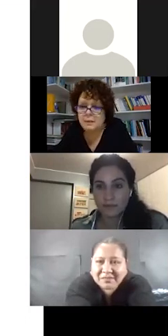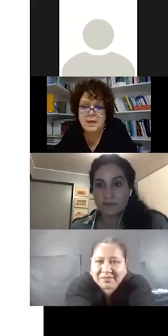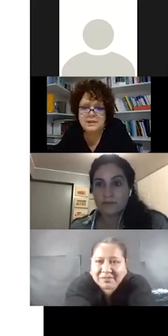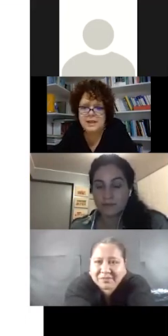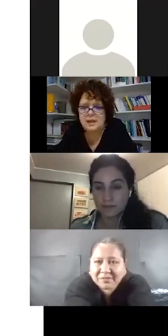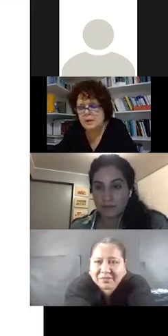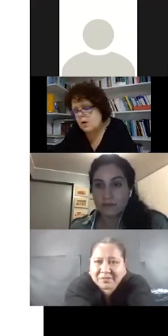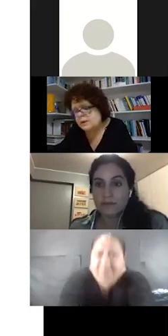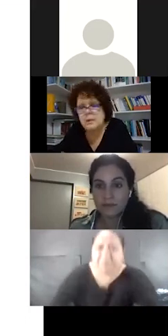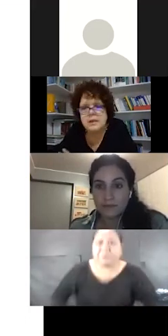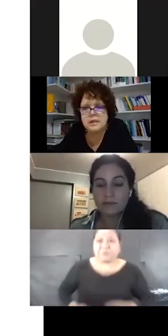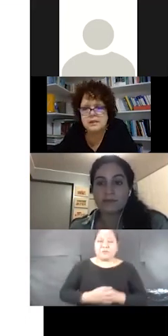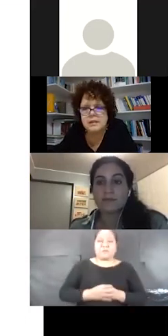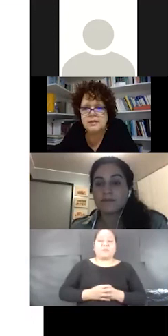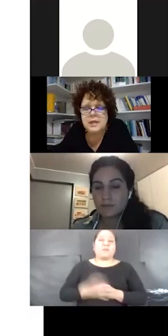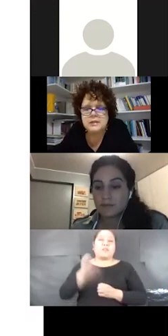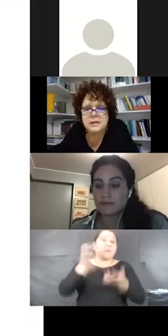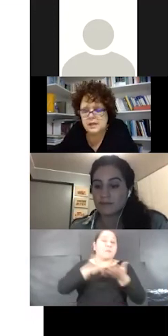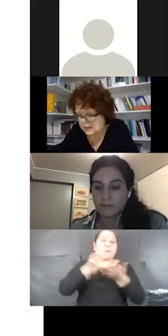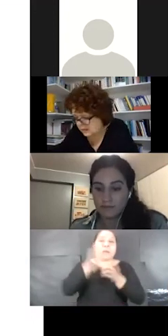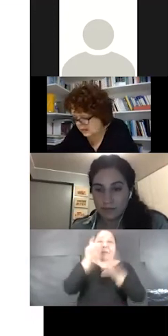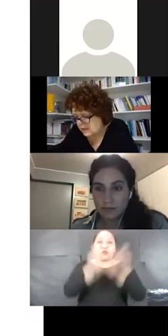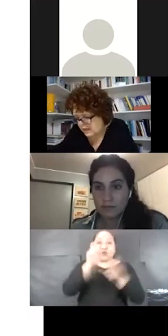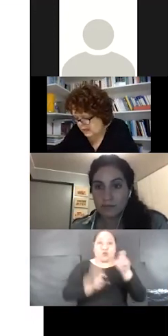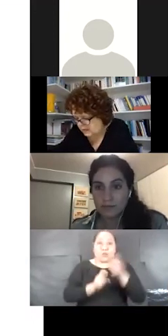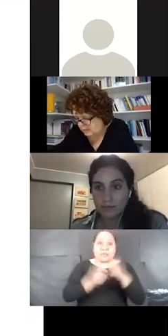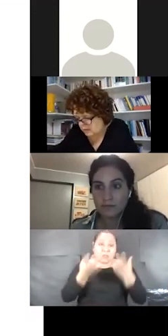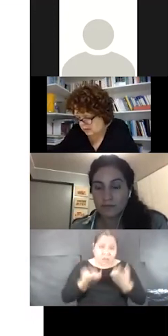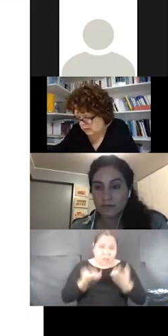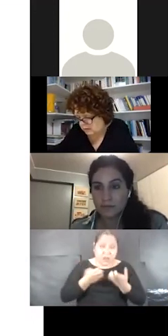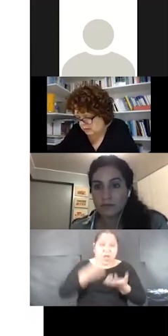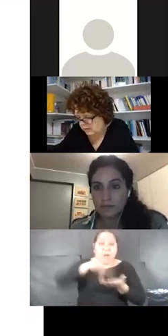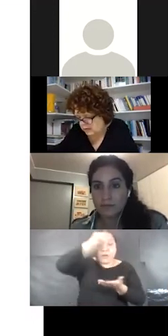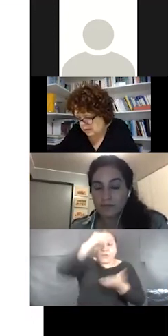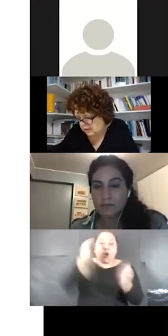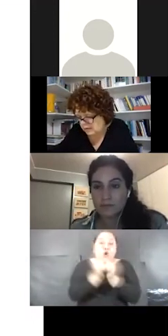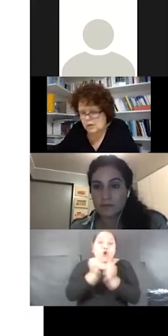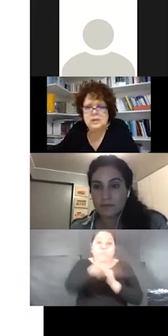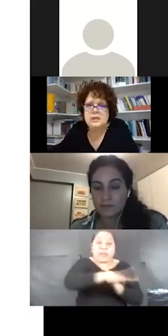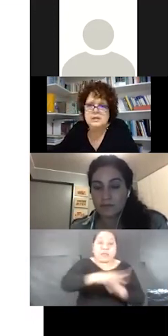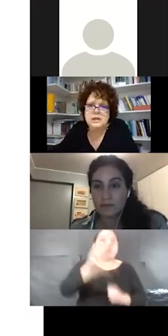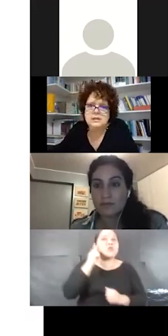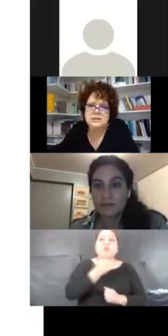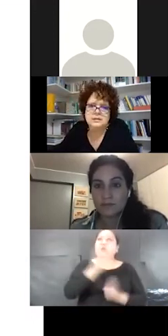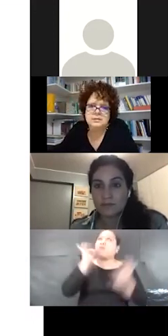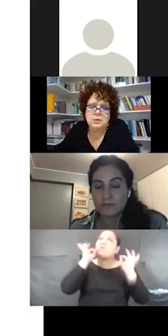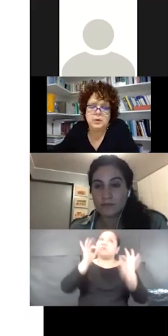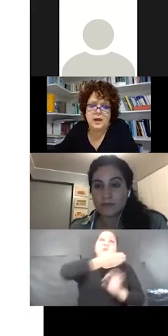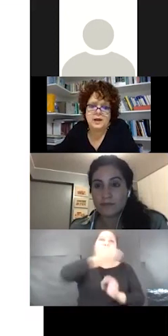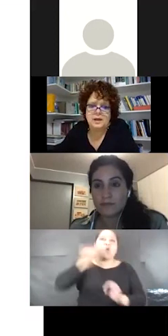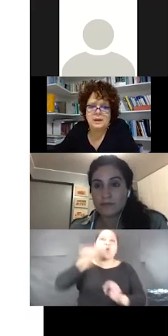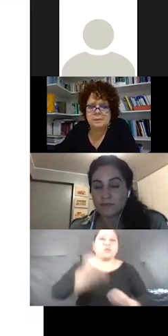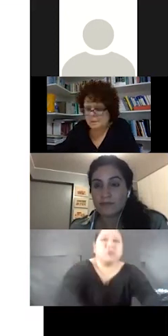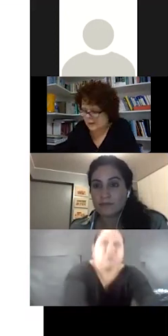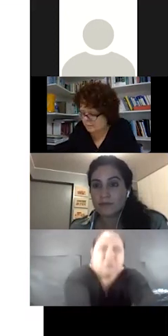de la familia, si quieren, mejor. Mientras más gente de la familia se quiera, es lo mejor, ¿no? Eso es lo que es lo